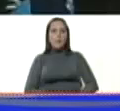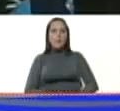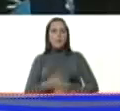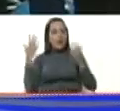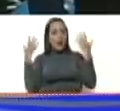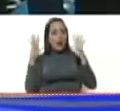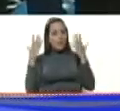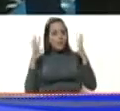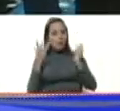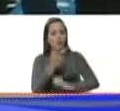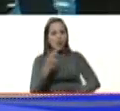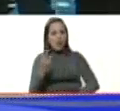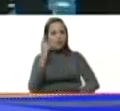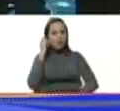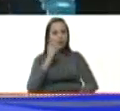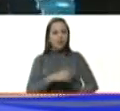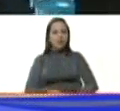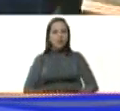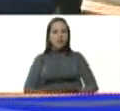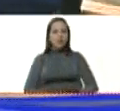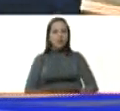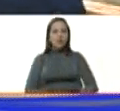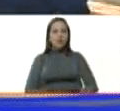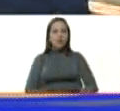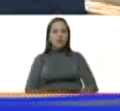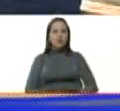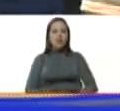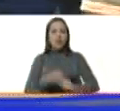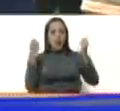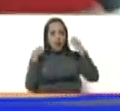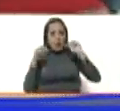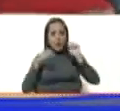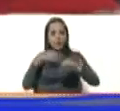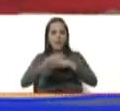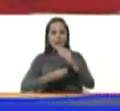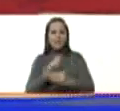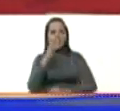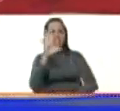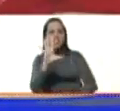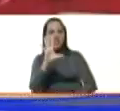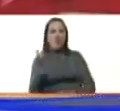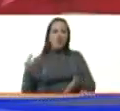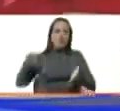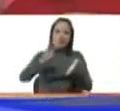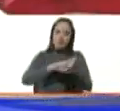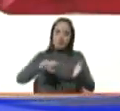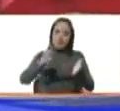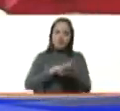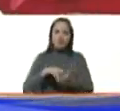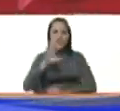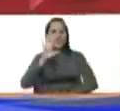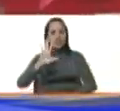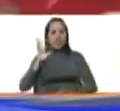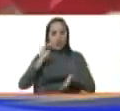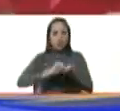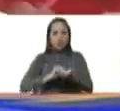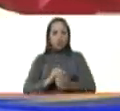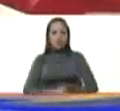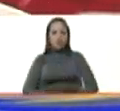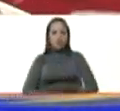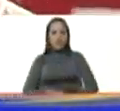vale. Vamos a hacer muchachos. Este ejercicio se hace de 5 repeticiones. 5 repeticiones,